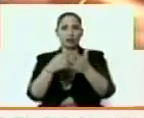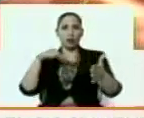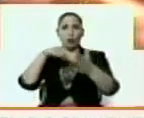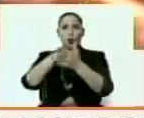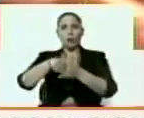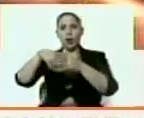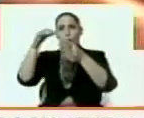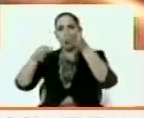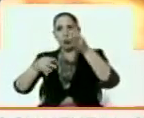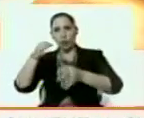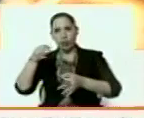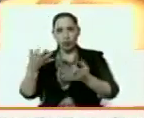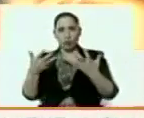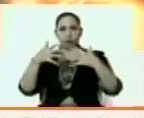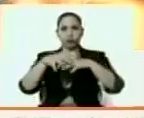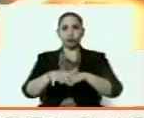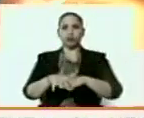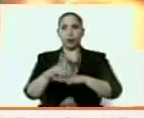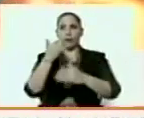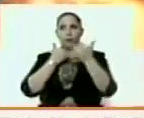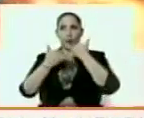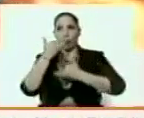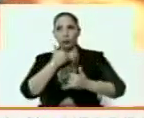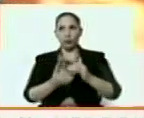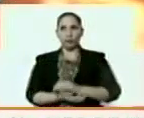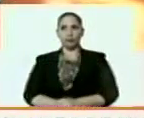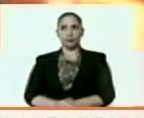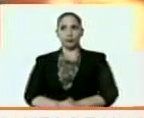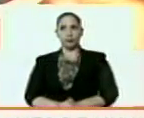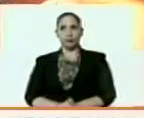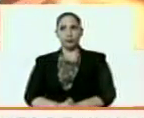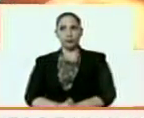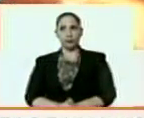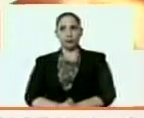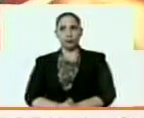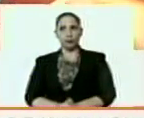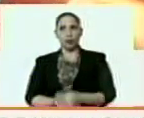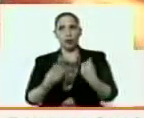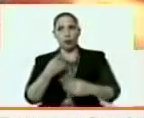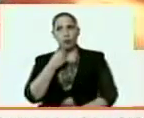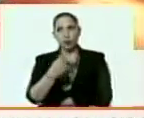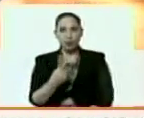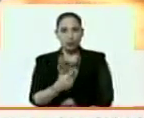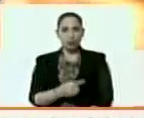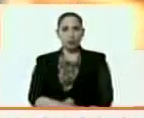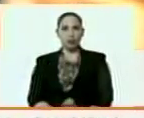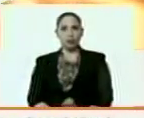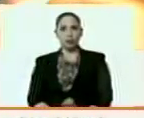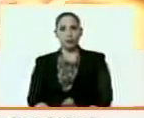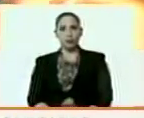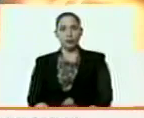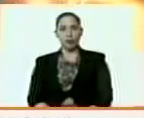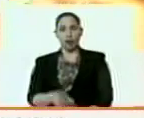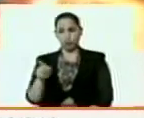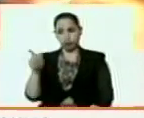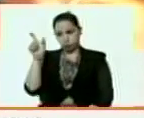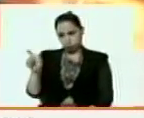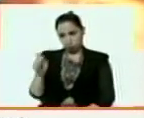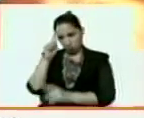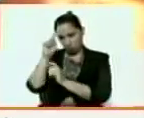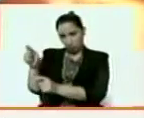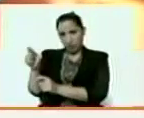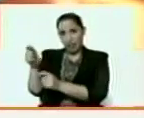jurídico a través de fraude procesal y, como bien tú lo dices, prevaricación, siendo este señor representante